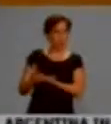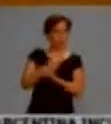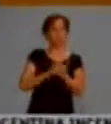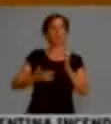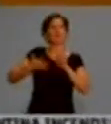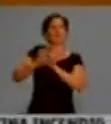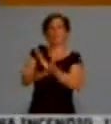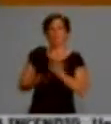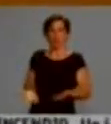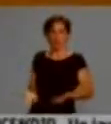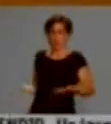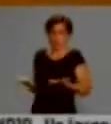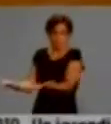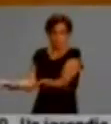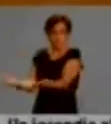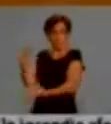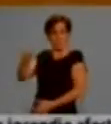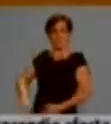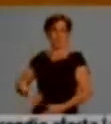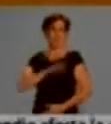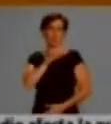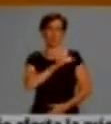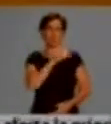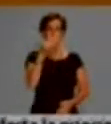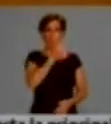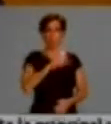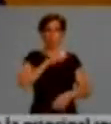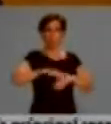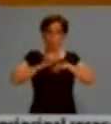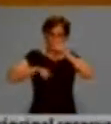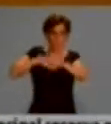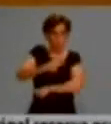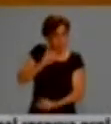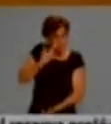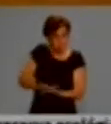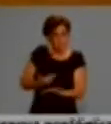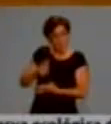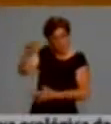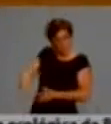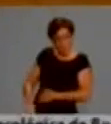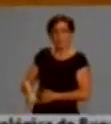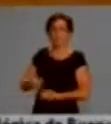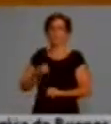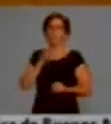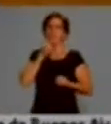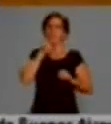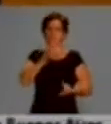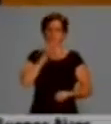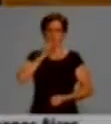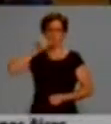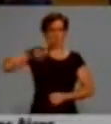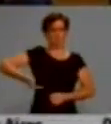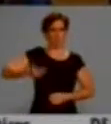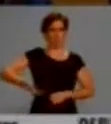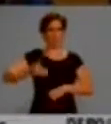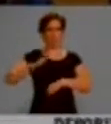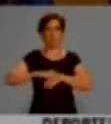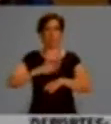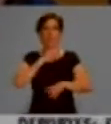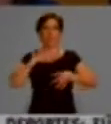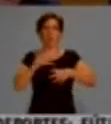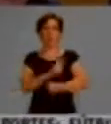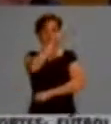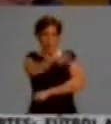señor Bárcenas, porque, como luego se ha demostrado, el señor Bárcenas tenía información relevante con la que mantener en vilo al presidente del Gobierno, a usted, no a